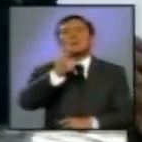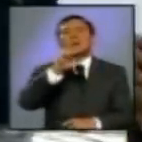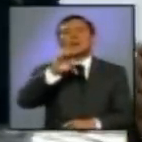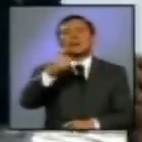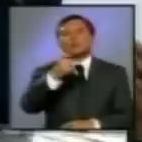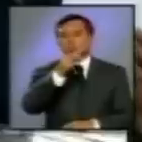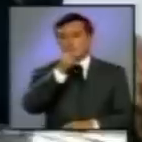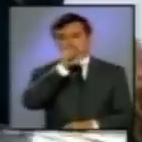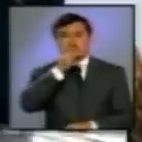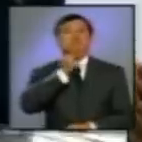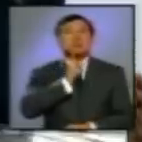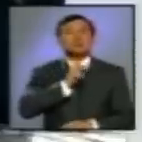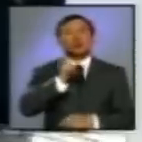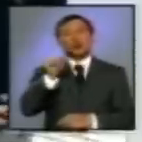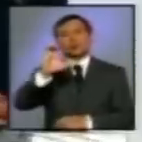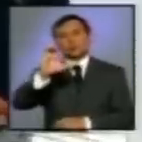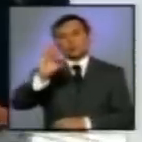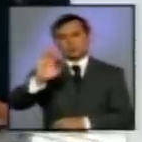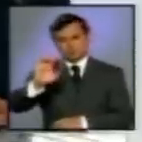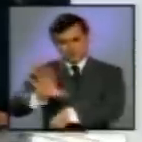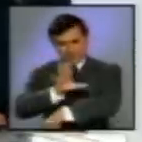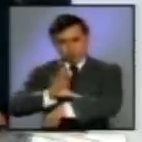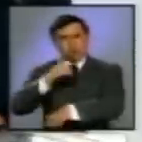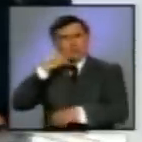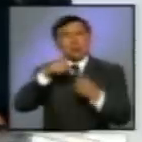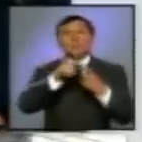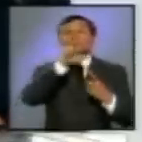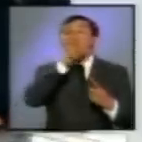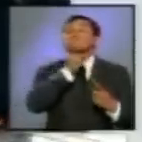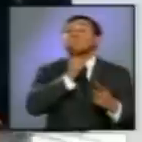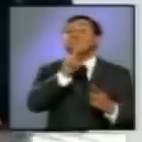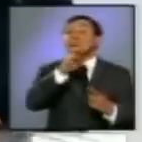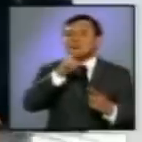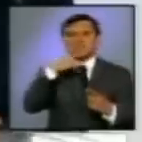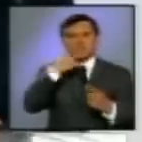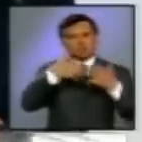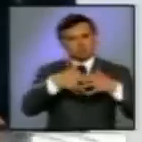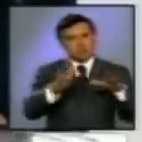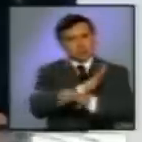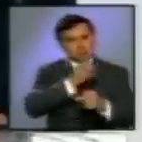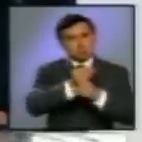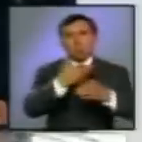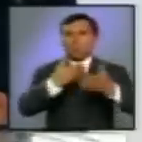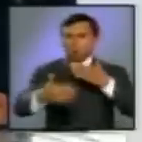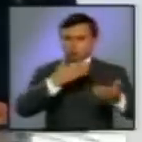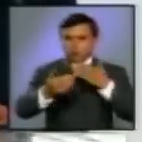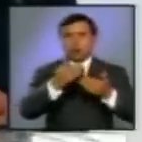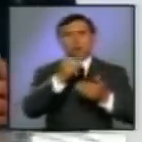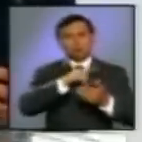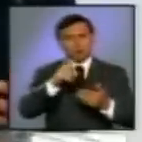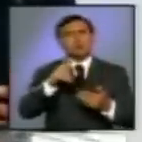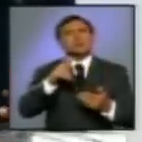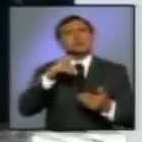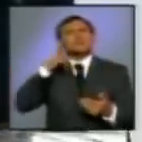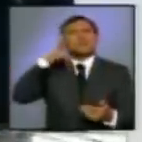que Pemex sea una industria moderna, donde la inversión privada sea complementaria a la pública. Quiero que